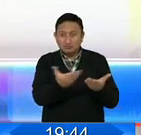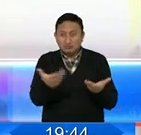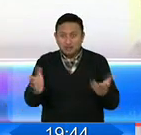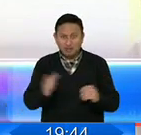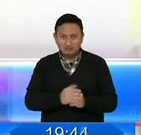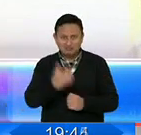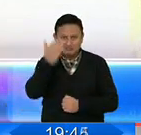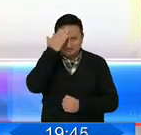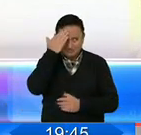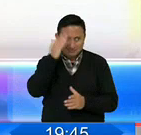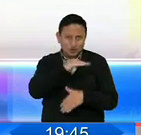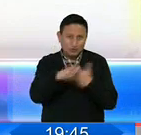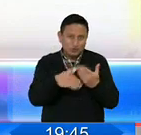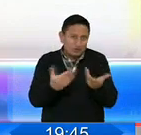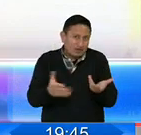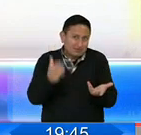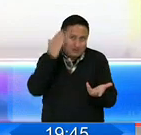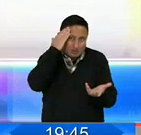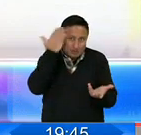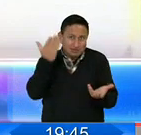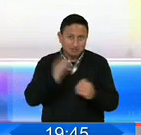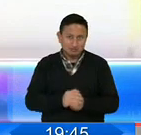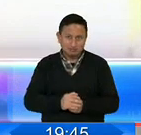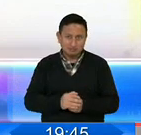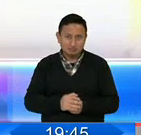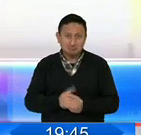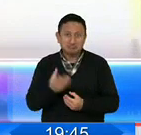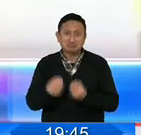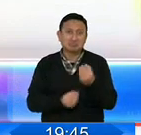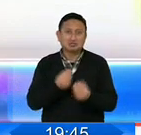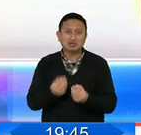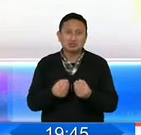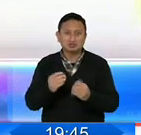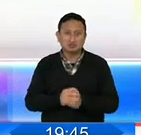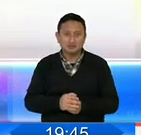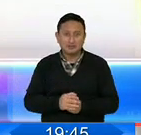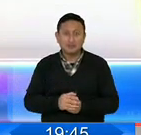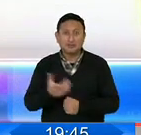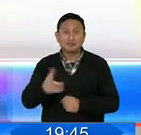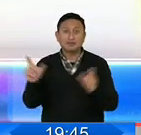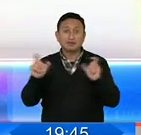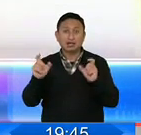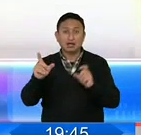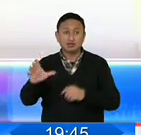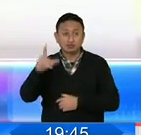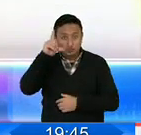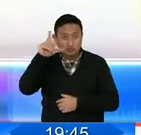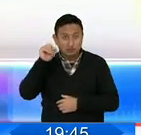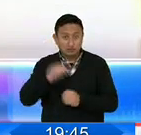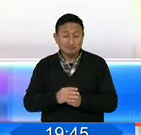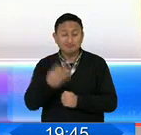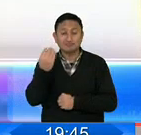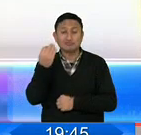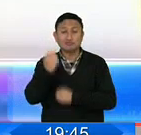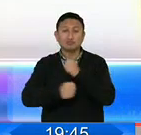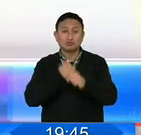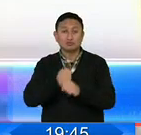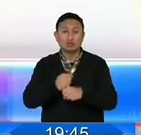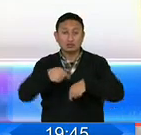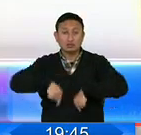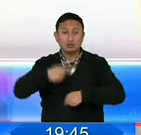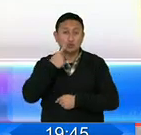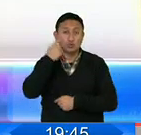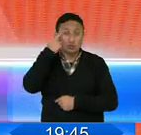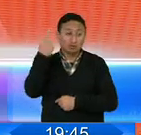ya todos conocemos? Dicho al revés, ¿qué más le puede decir Arauz a Lasso si durante 14 años el correísmo le ha dicho que es